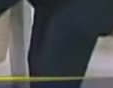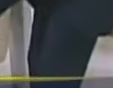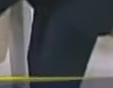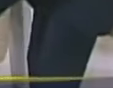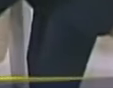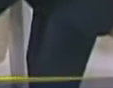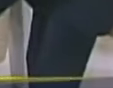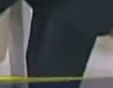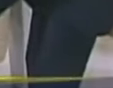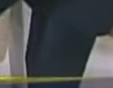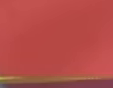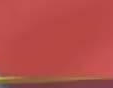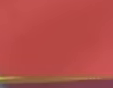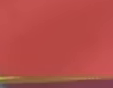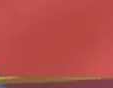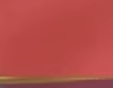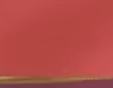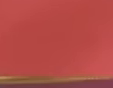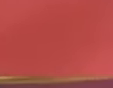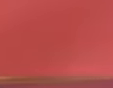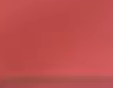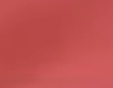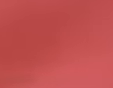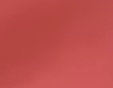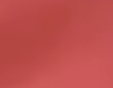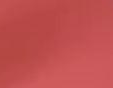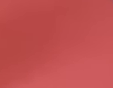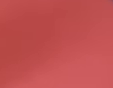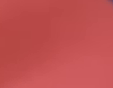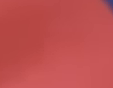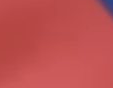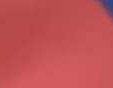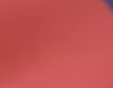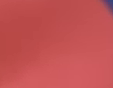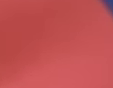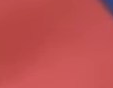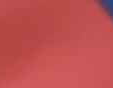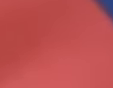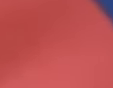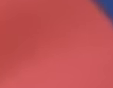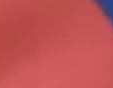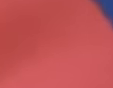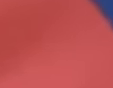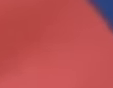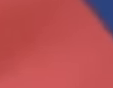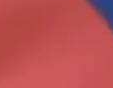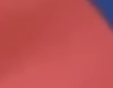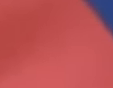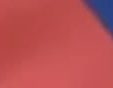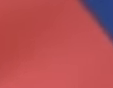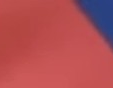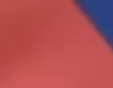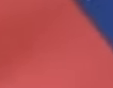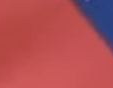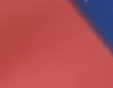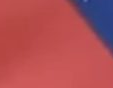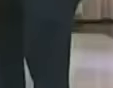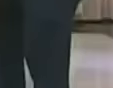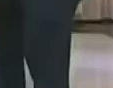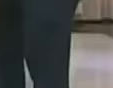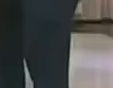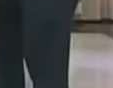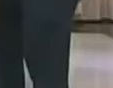Energía e Industrias Energéticas. Ambos gobiernos acordaron los tiempos de respuesta de las tramitaciones de